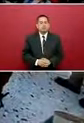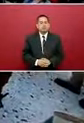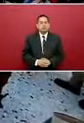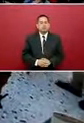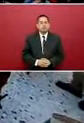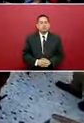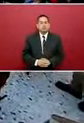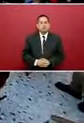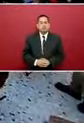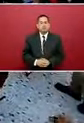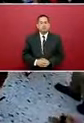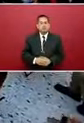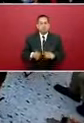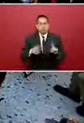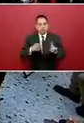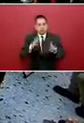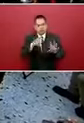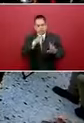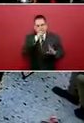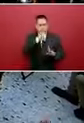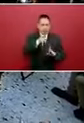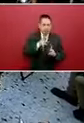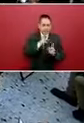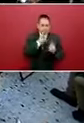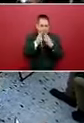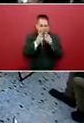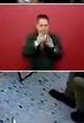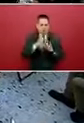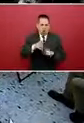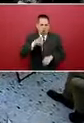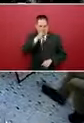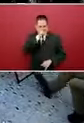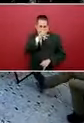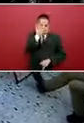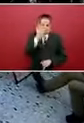Buenos días. Reclamo fraterno, ¿eh? No, nada.